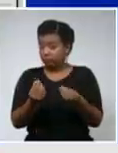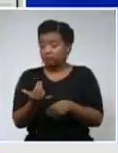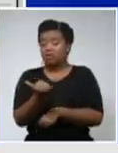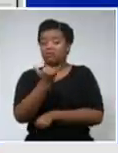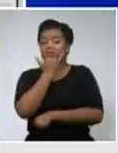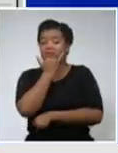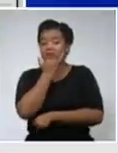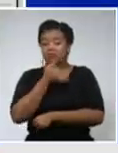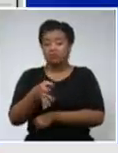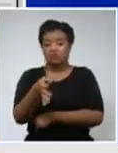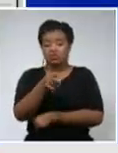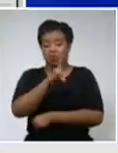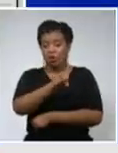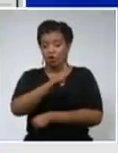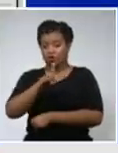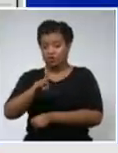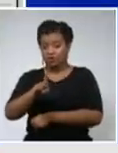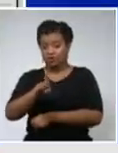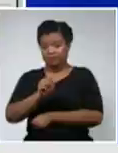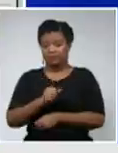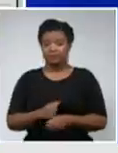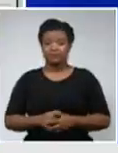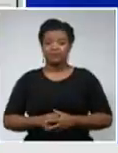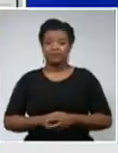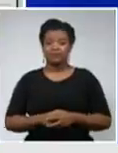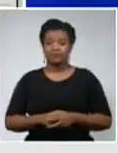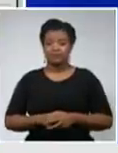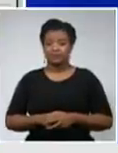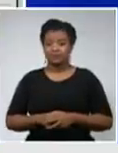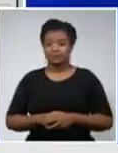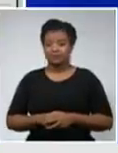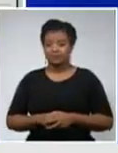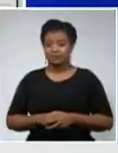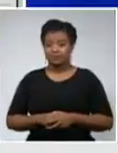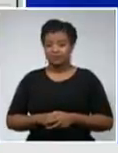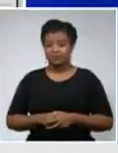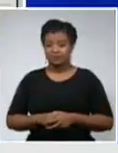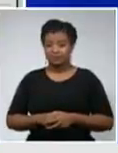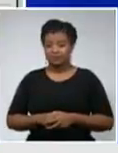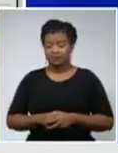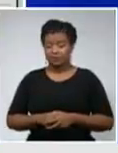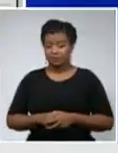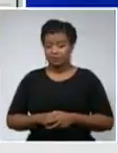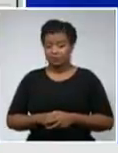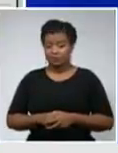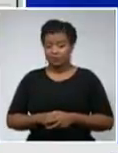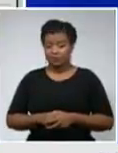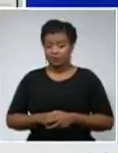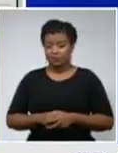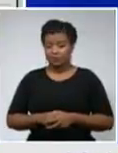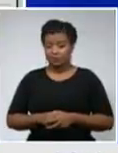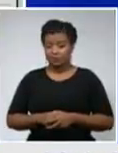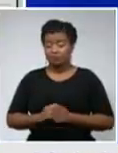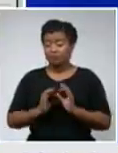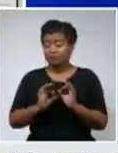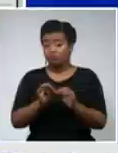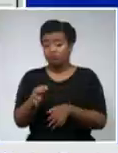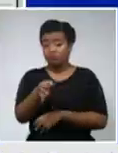sus 13 municipios y que de todas formas el municipio de